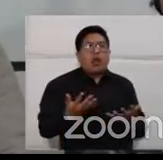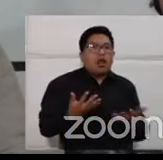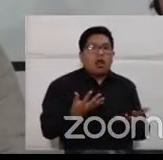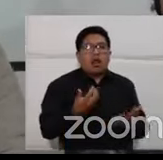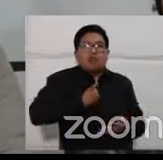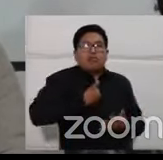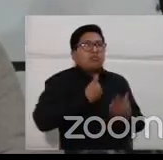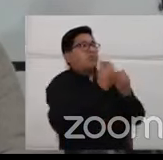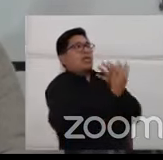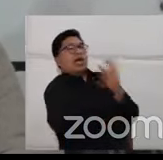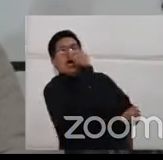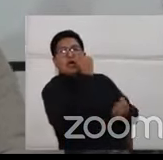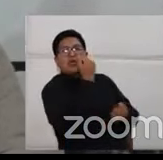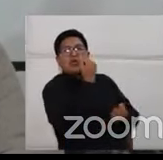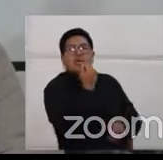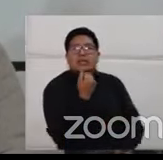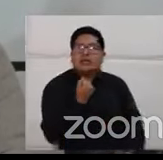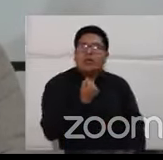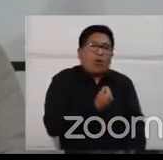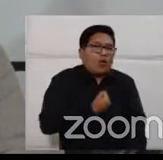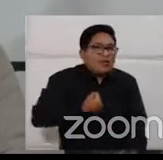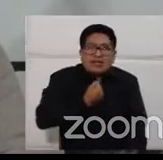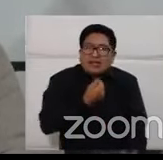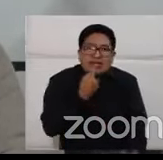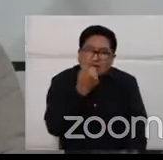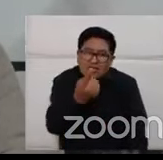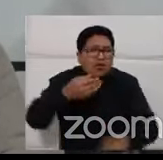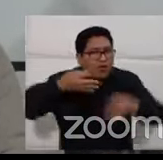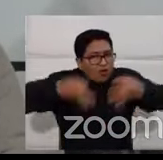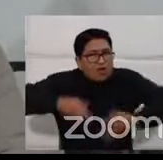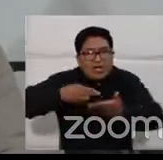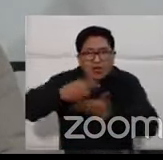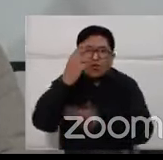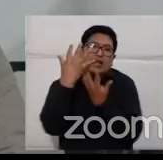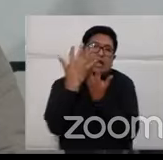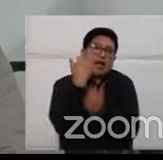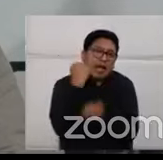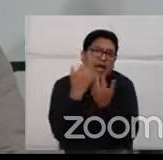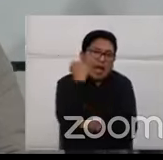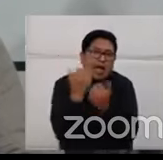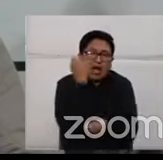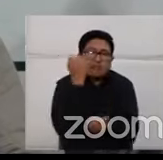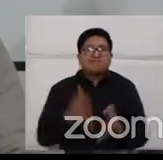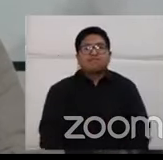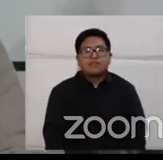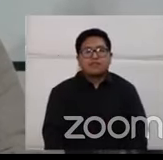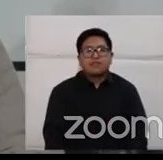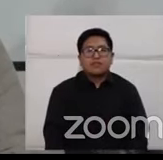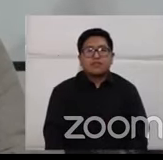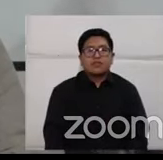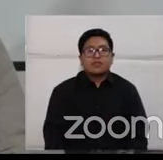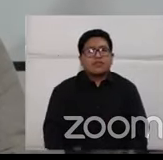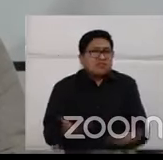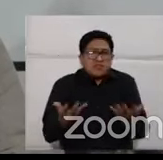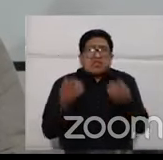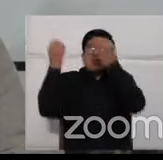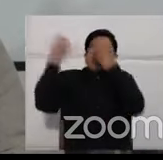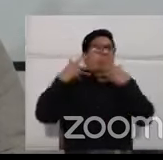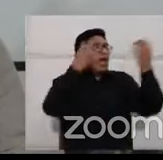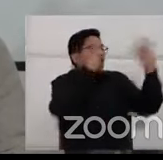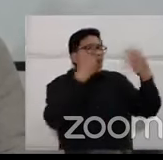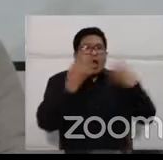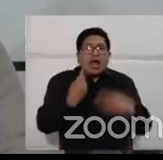perjudicando lo siento pero nos están perjudicando nos están dejando atrás nos están nos están dejando solos nos están